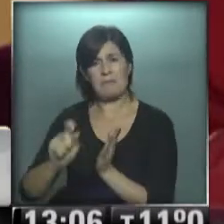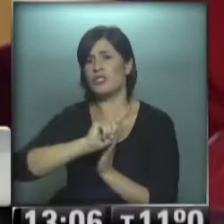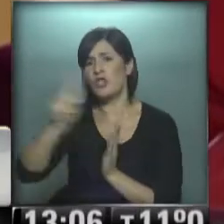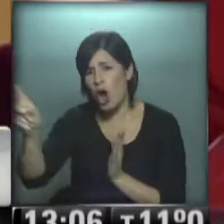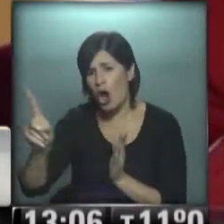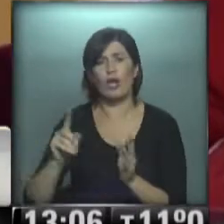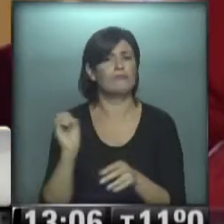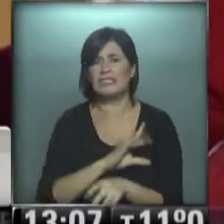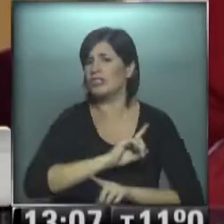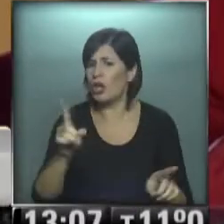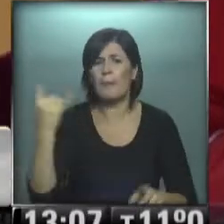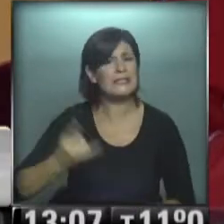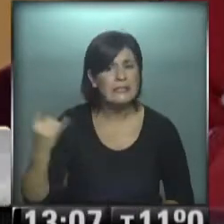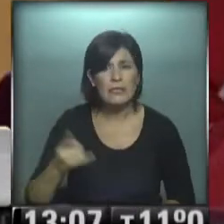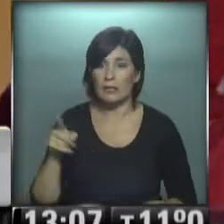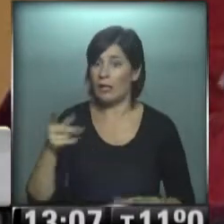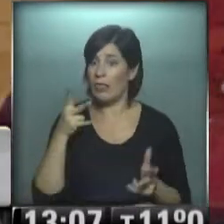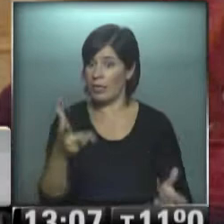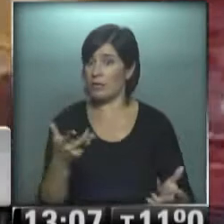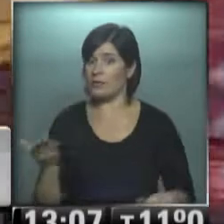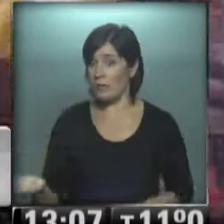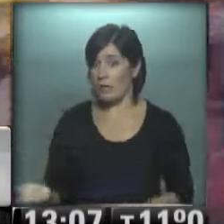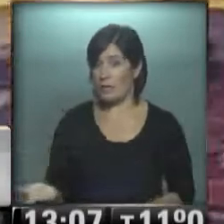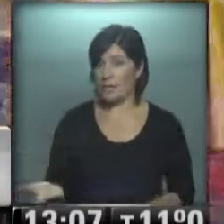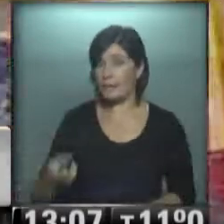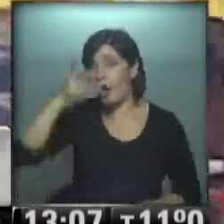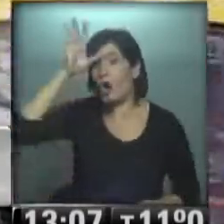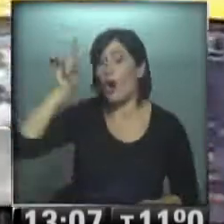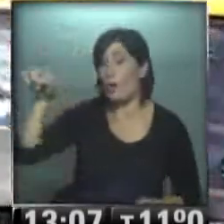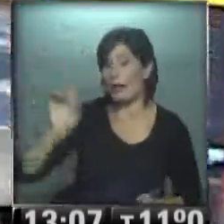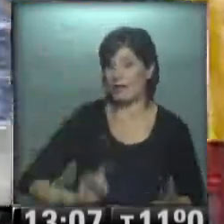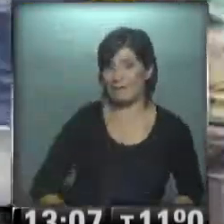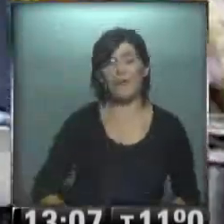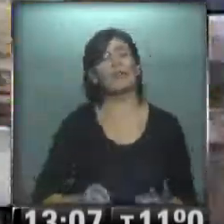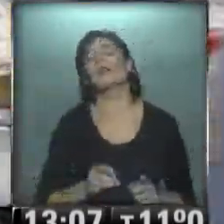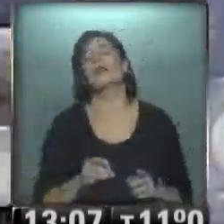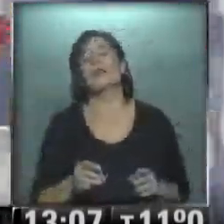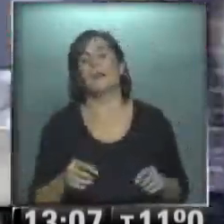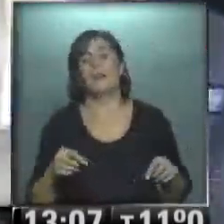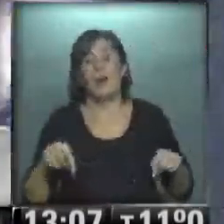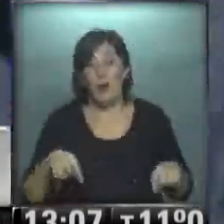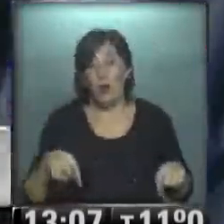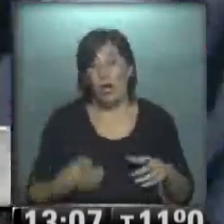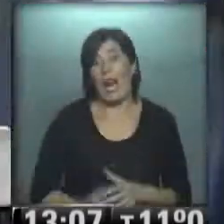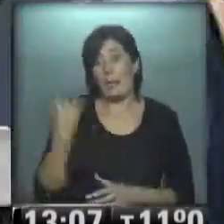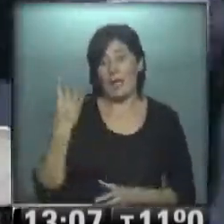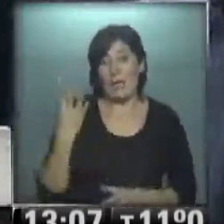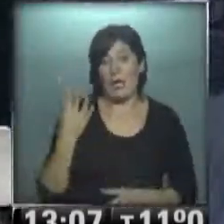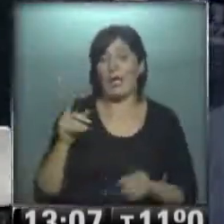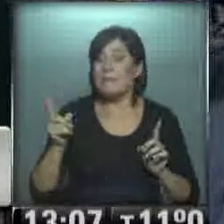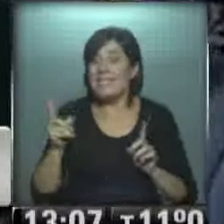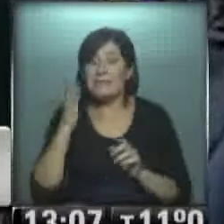quien la había enviado. Lo cierto es que durante la mañana de hoy fue el propio Karcher